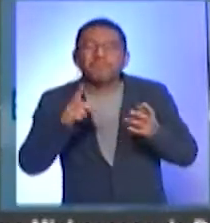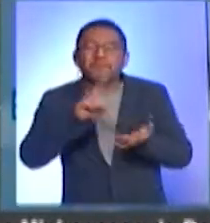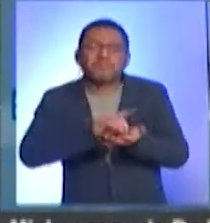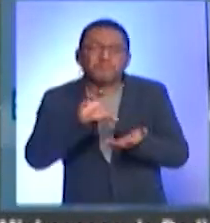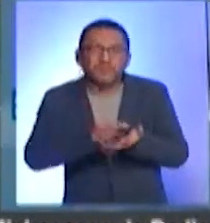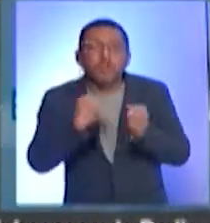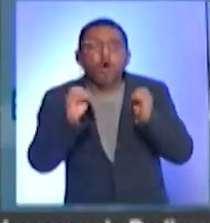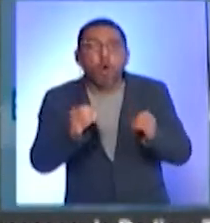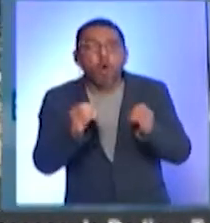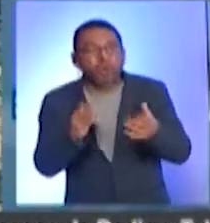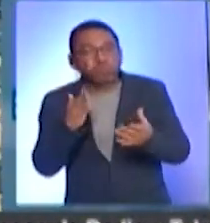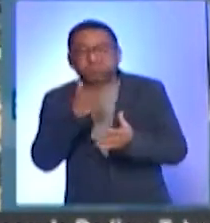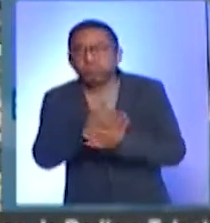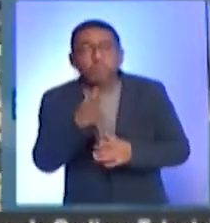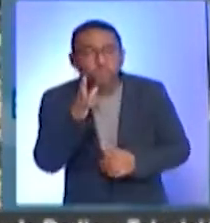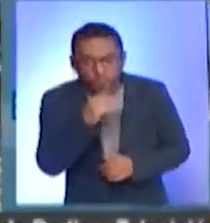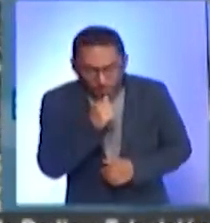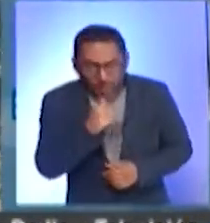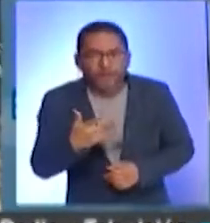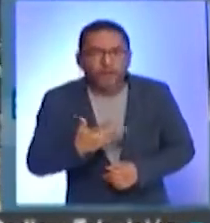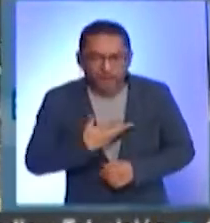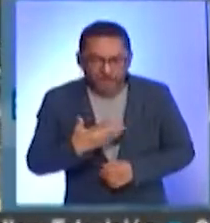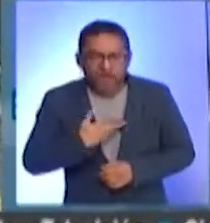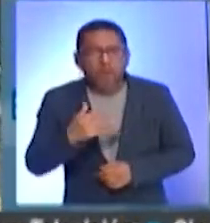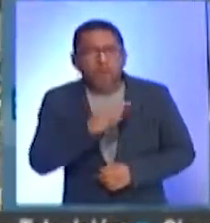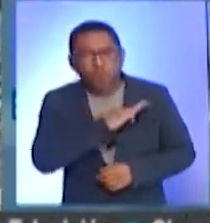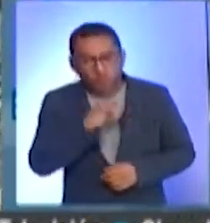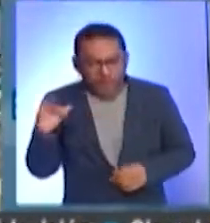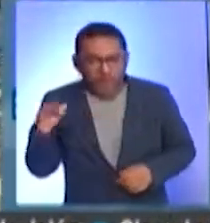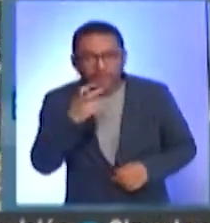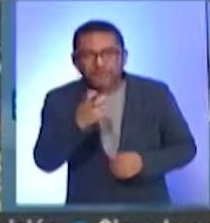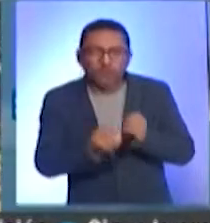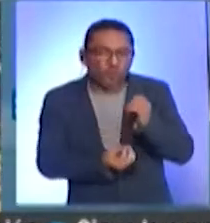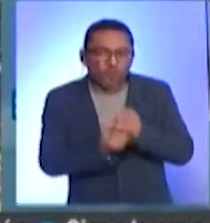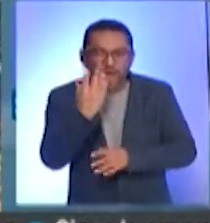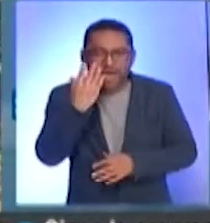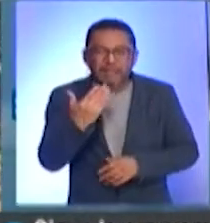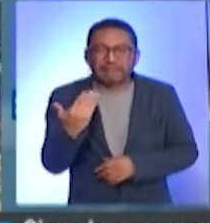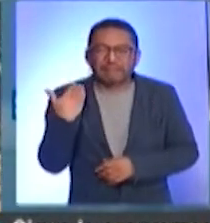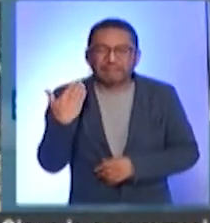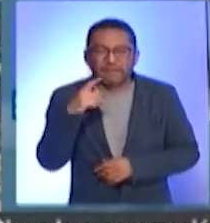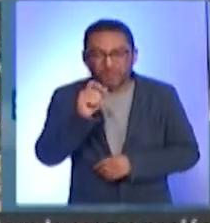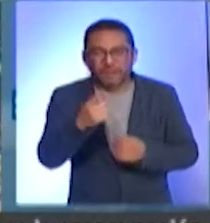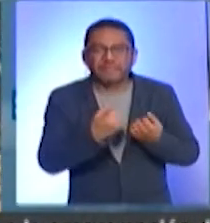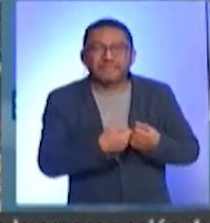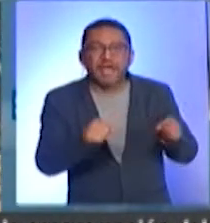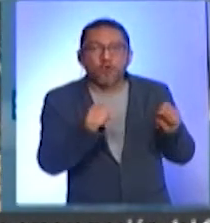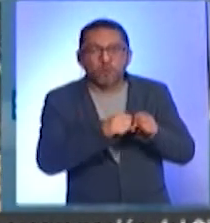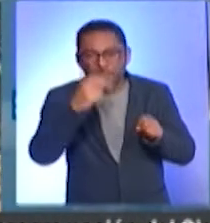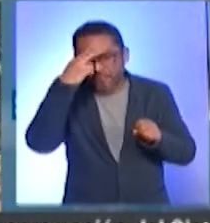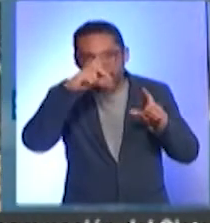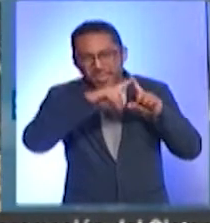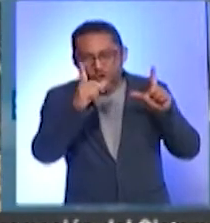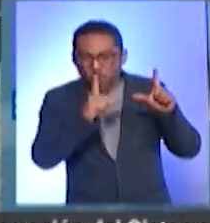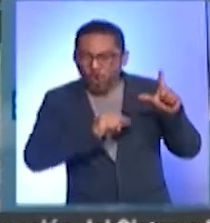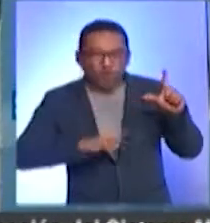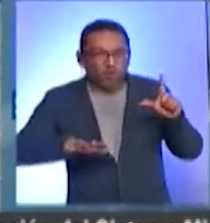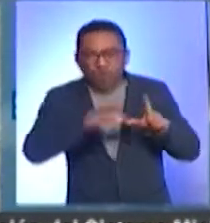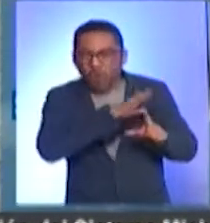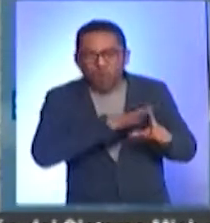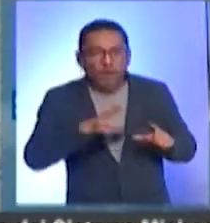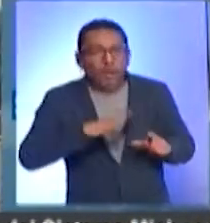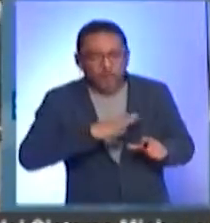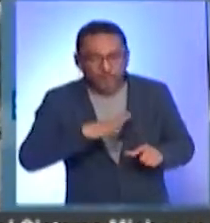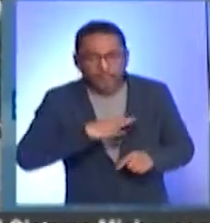personalmente es un programa que recién desplegó todo el seguro social en el país que consiste en